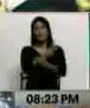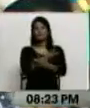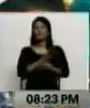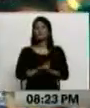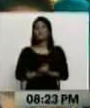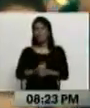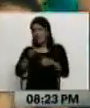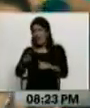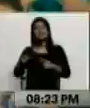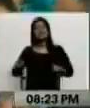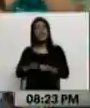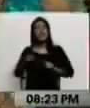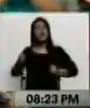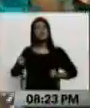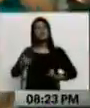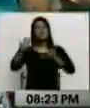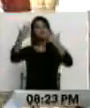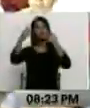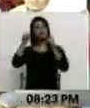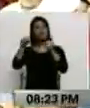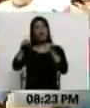mártir de las revoluciones